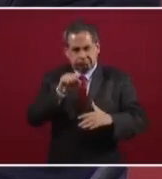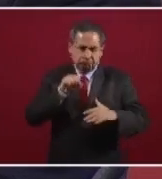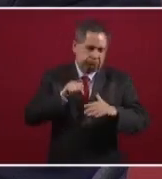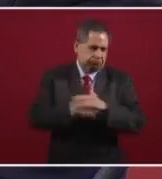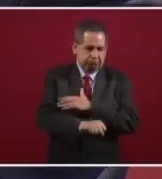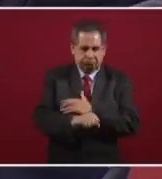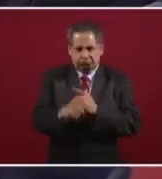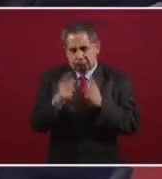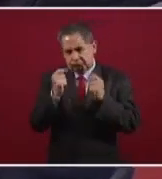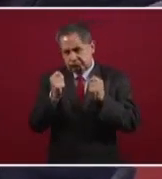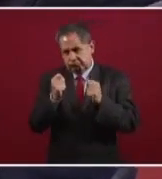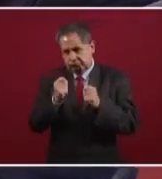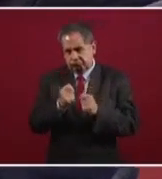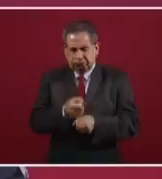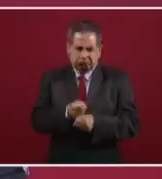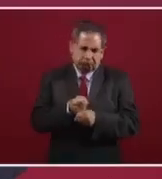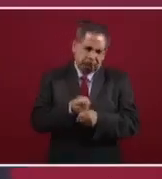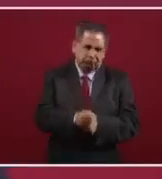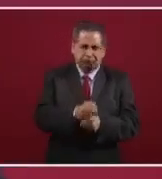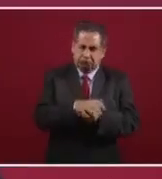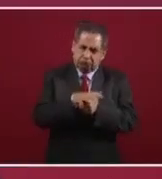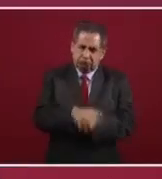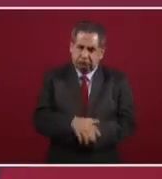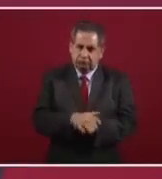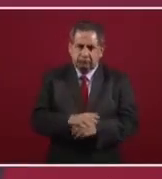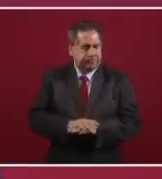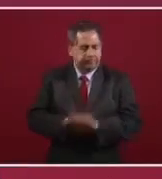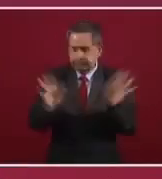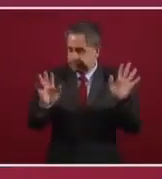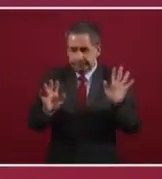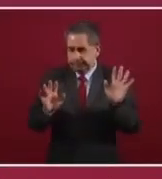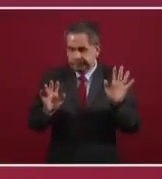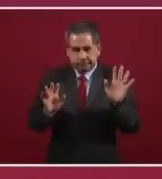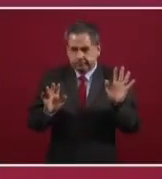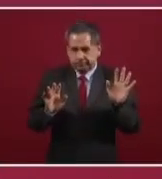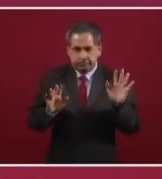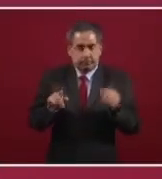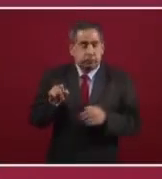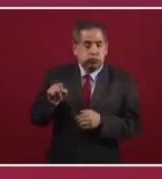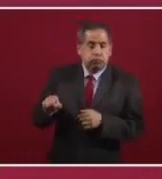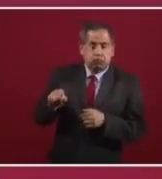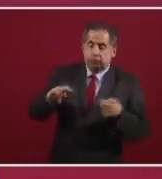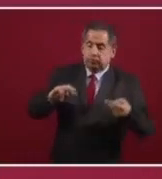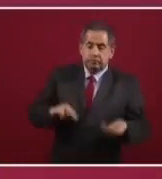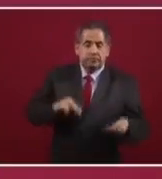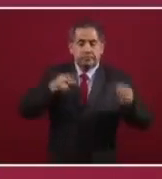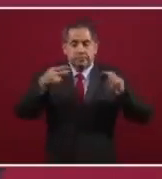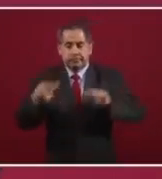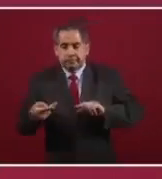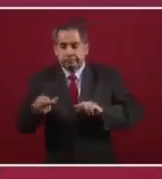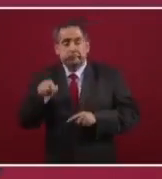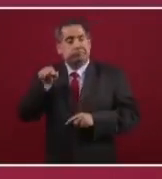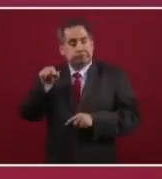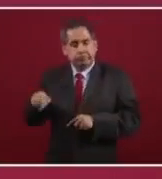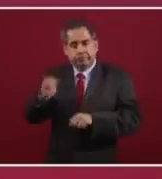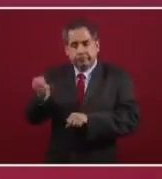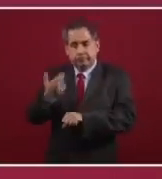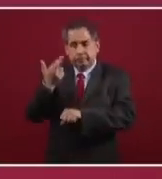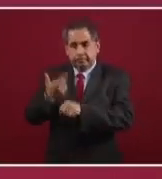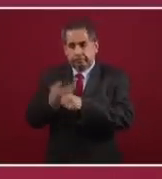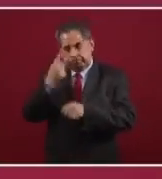y se reprimía, ahora pasa a ser la gran